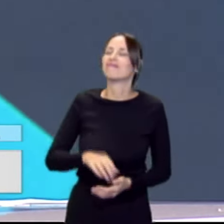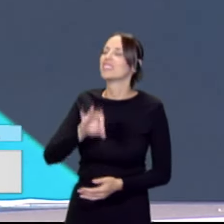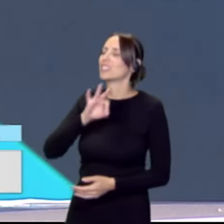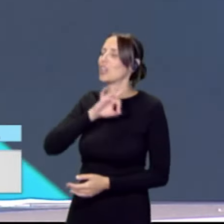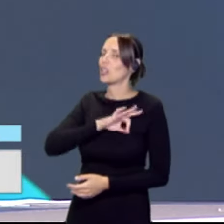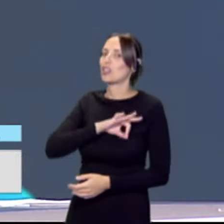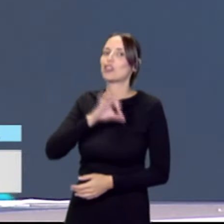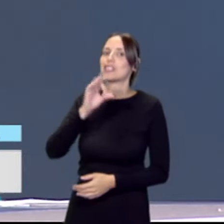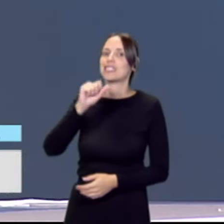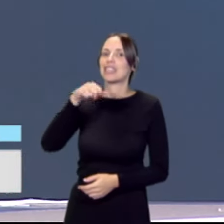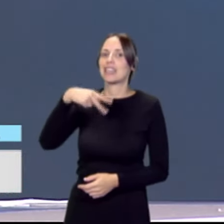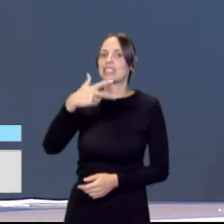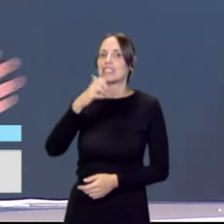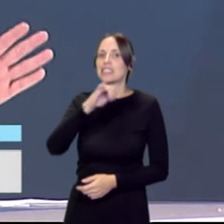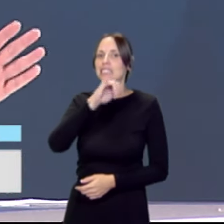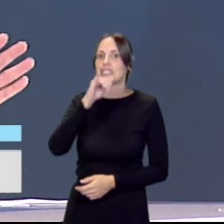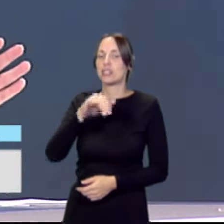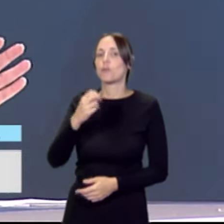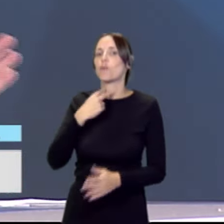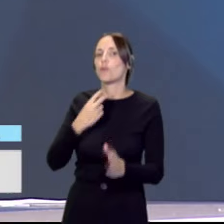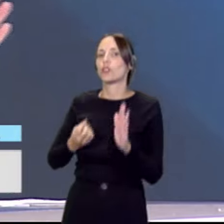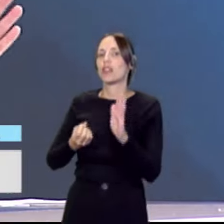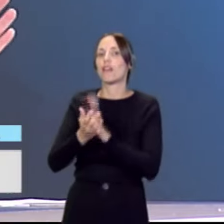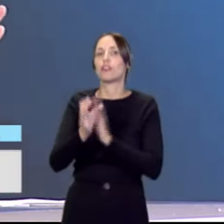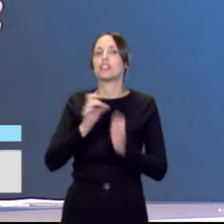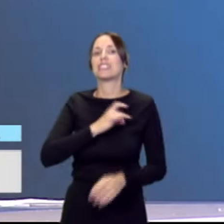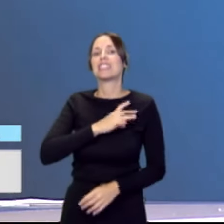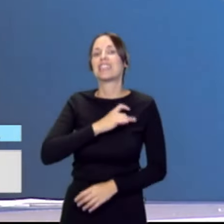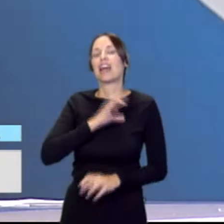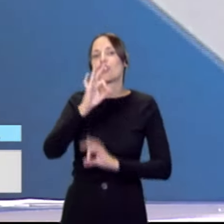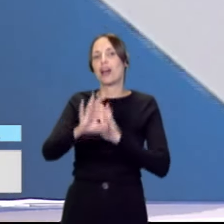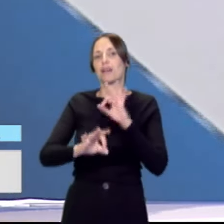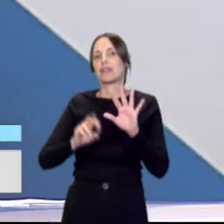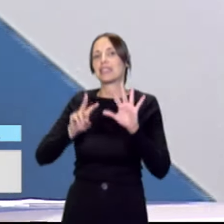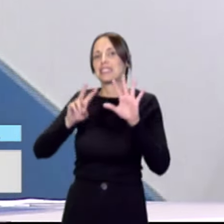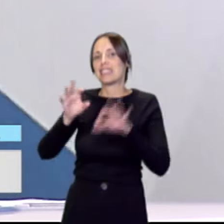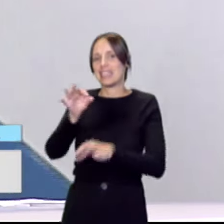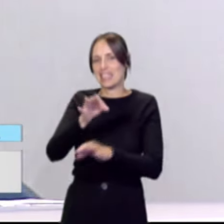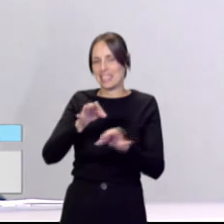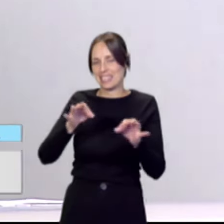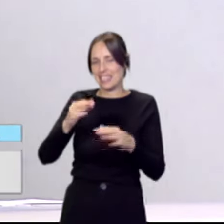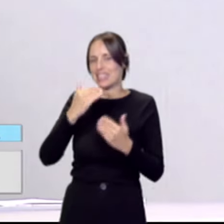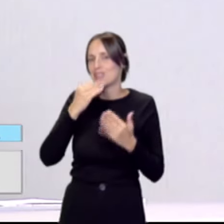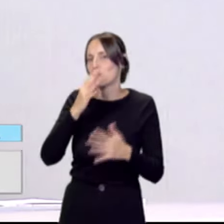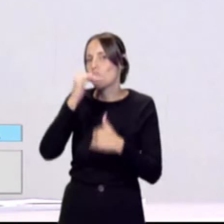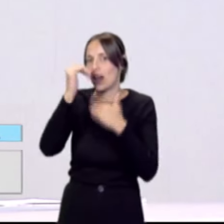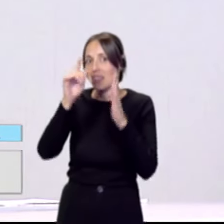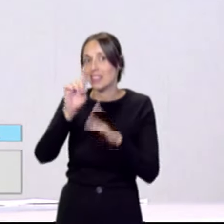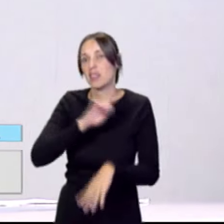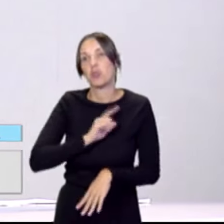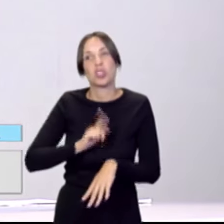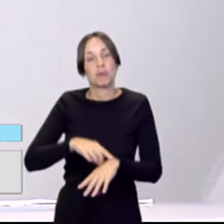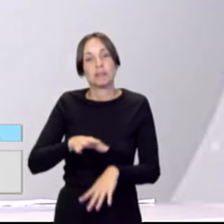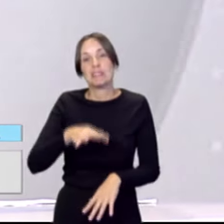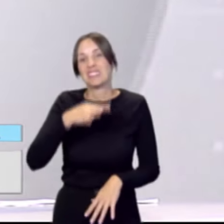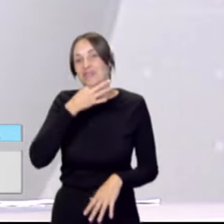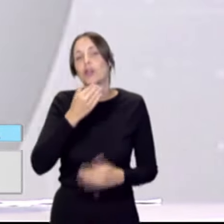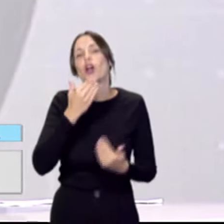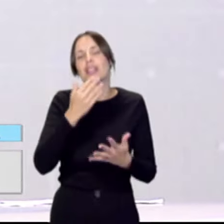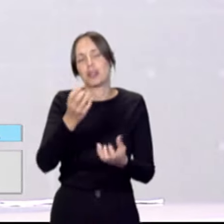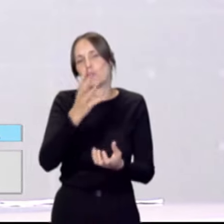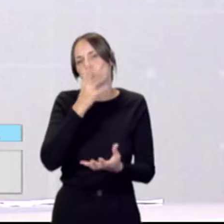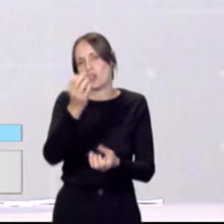del Sindicato Asamblea Siete Islas, muchísimas gracias. Nos quedamos casi sin tiempo por atendernos y contarnos, vale, desde su punto de vista lo que está ocurriendo en los hospitales, vale, de las islas.